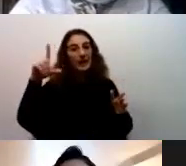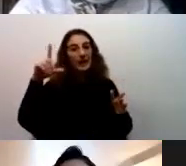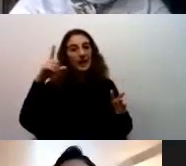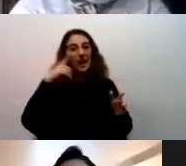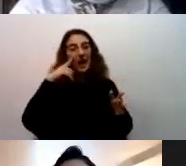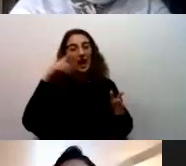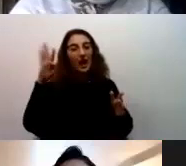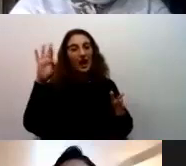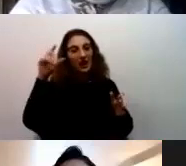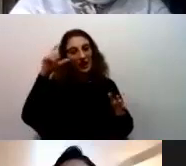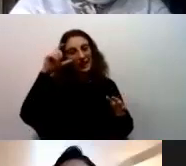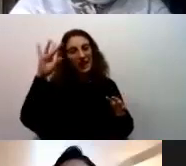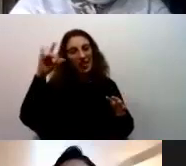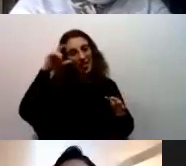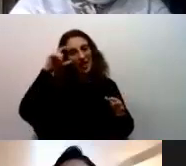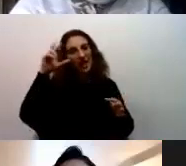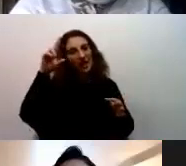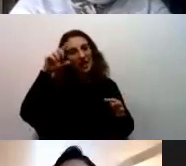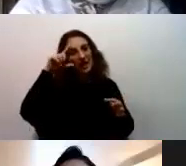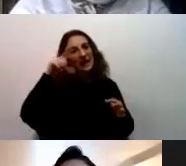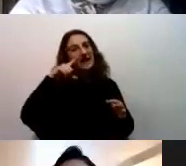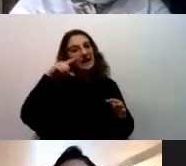lo alcanzan a ver.